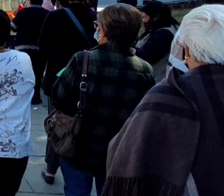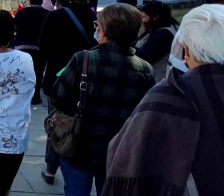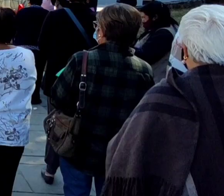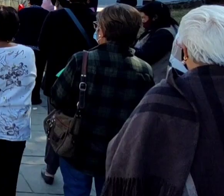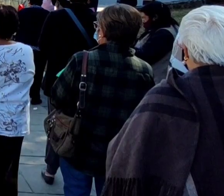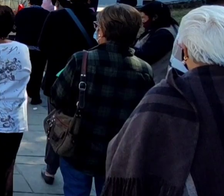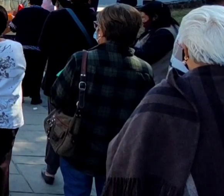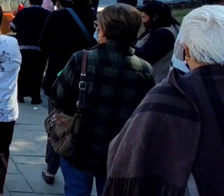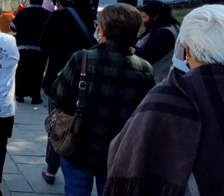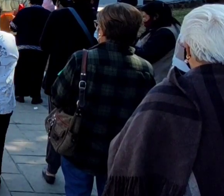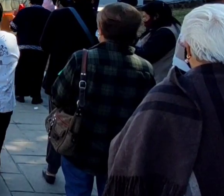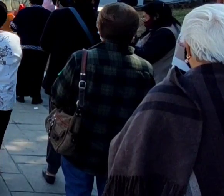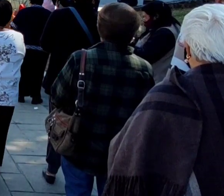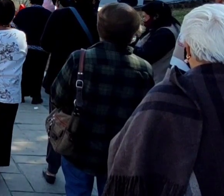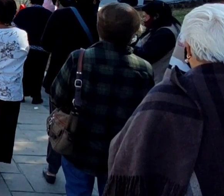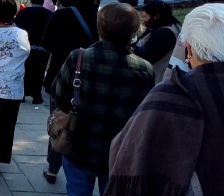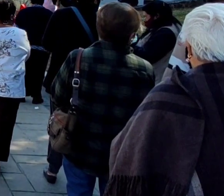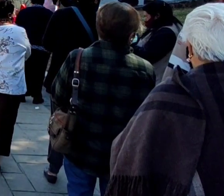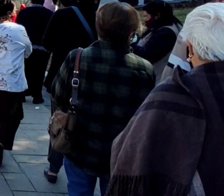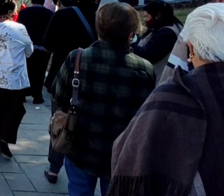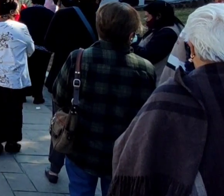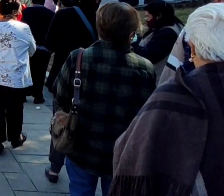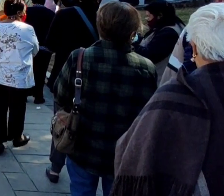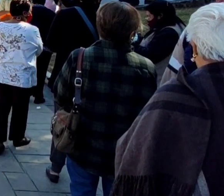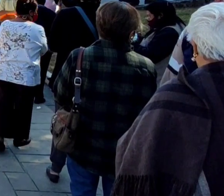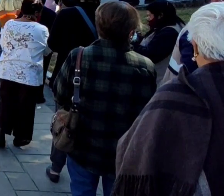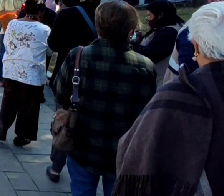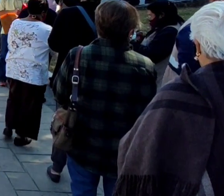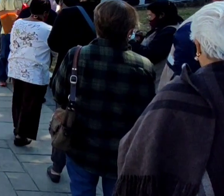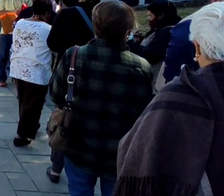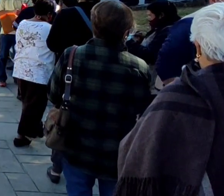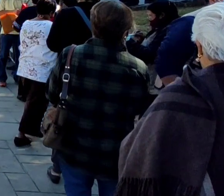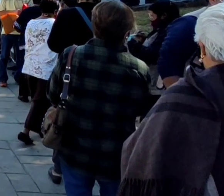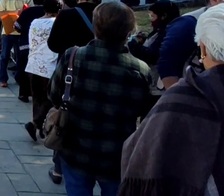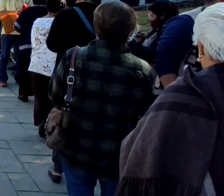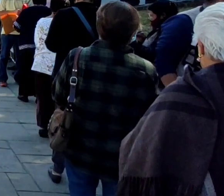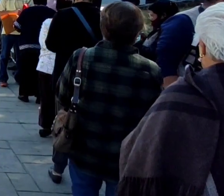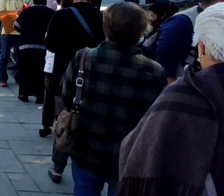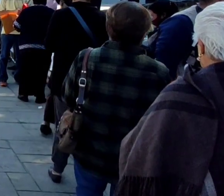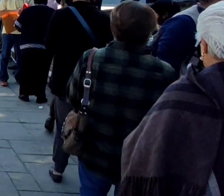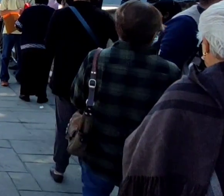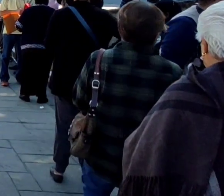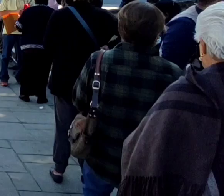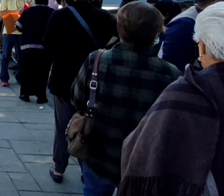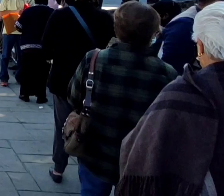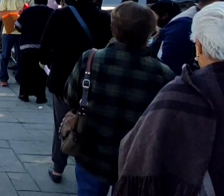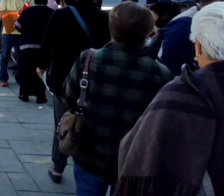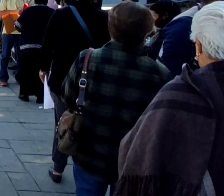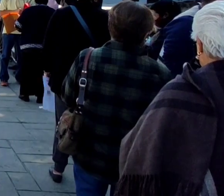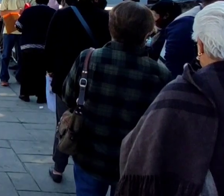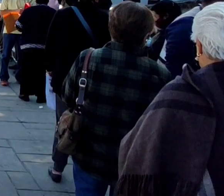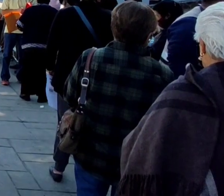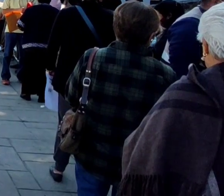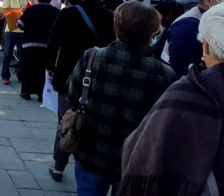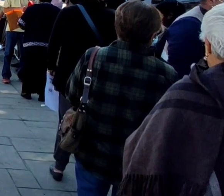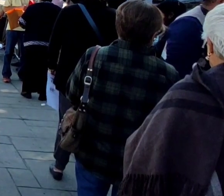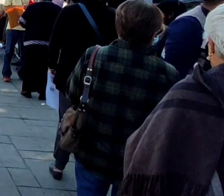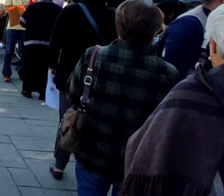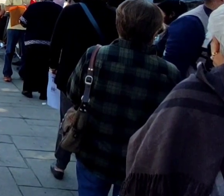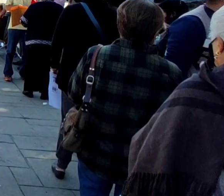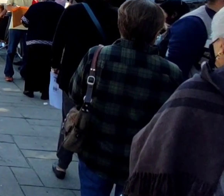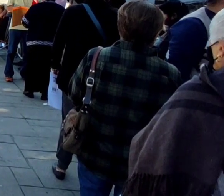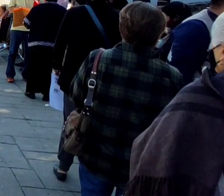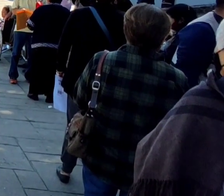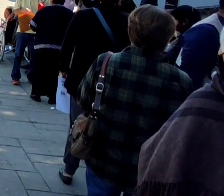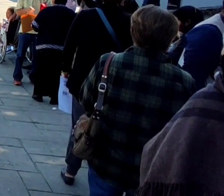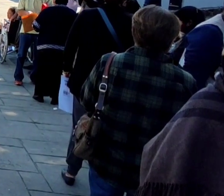2 horas investigando, analizando, dando respuesta a sus preguntas. Si usted ya tiene su tarjeta